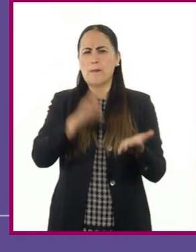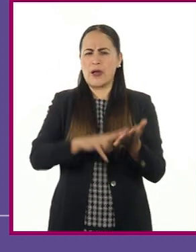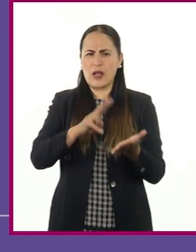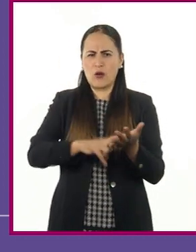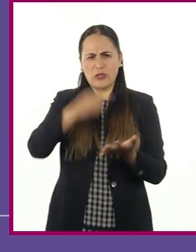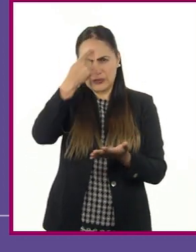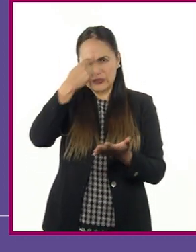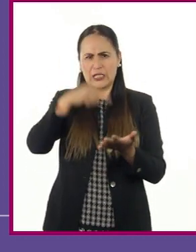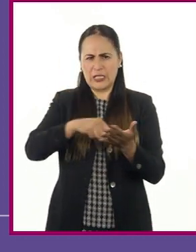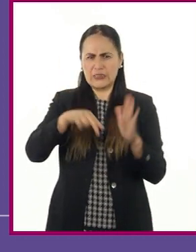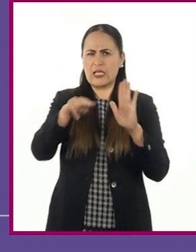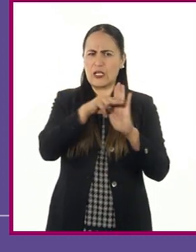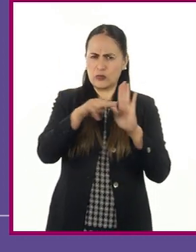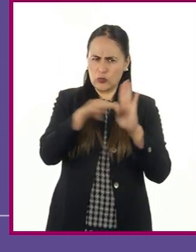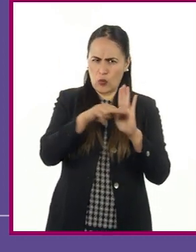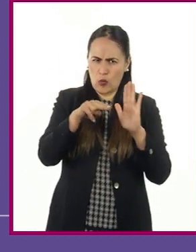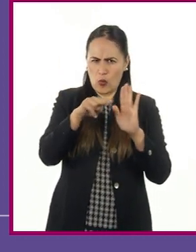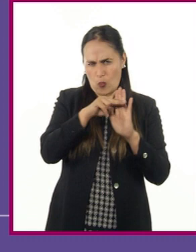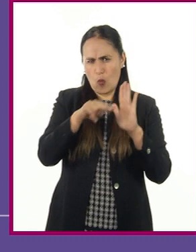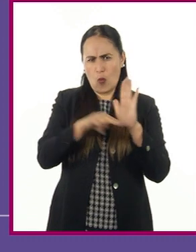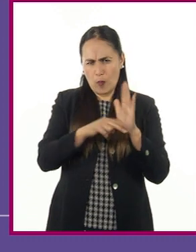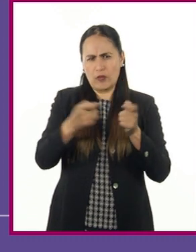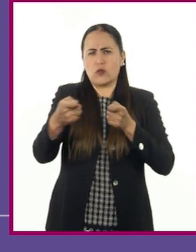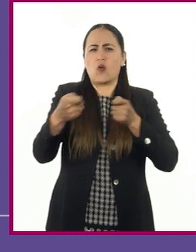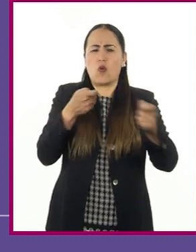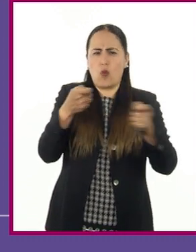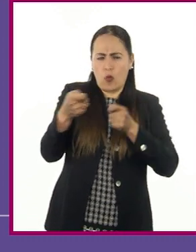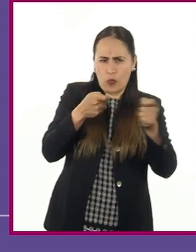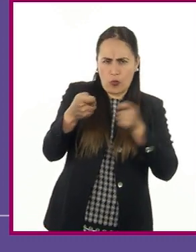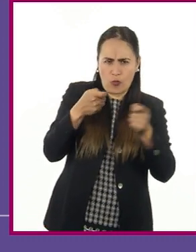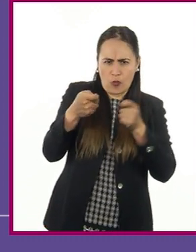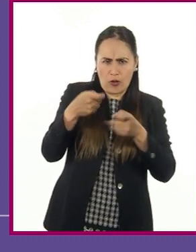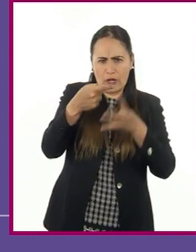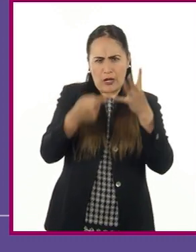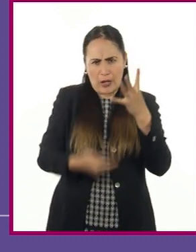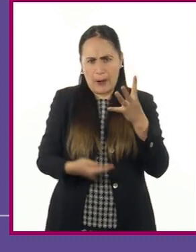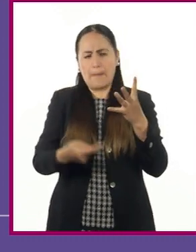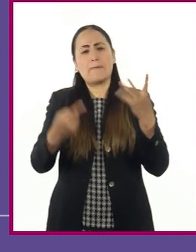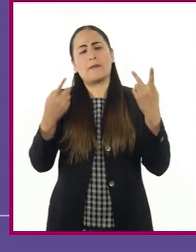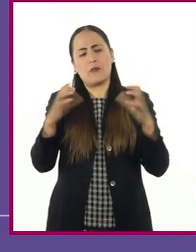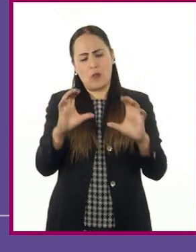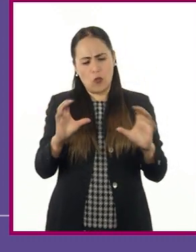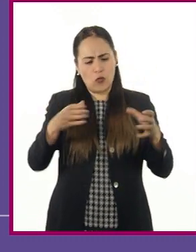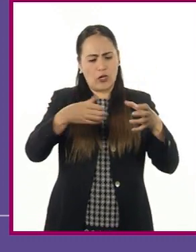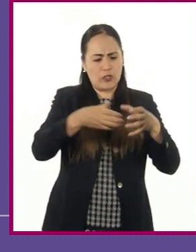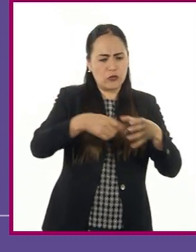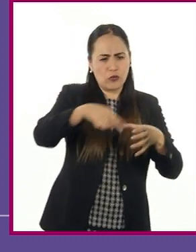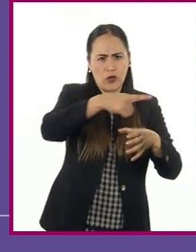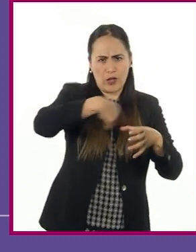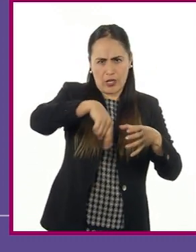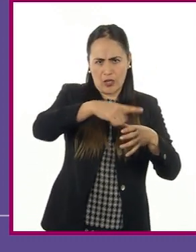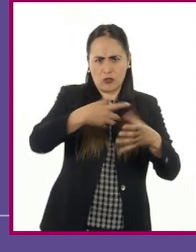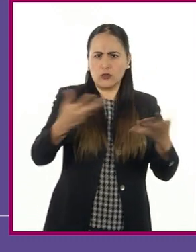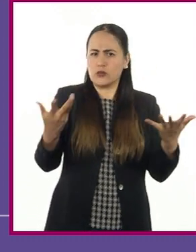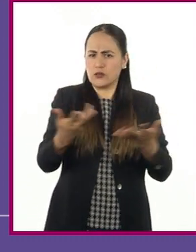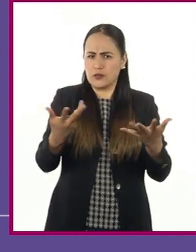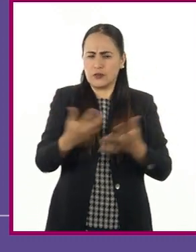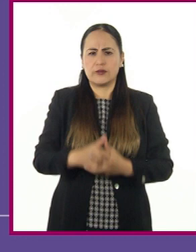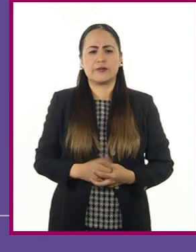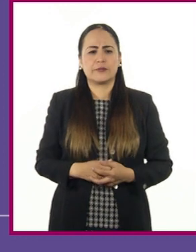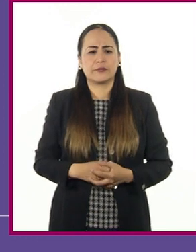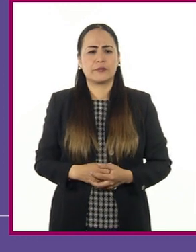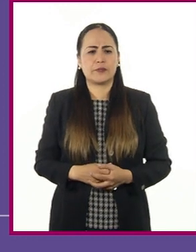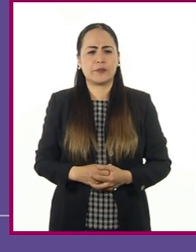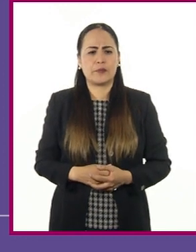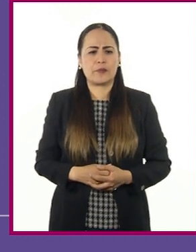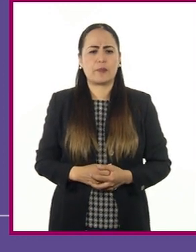o normas que orientan y regulan la vida de la organización. Son el soporte de